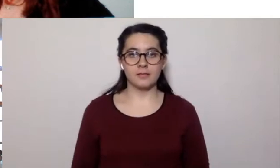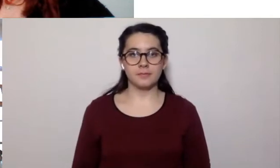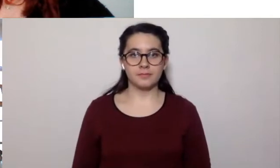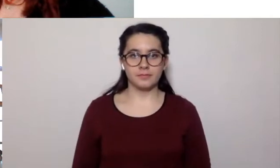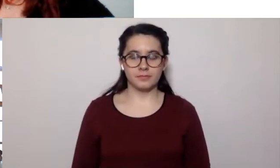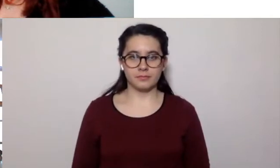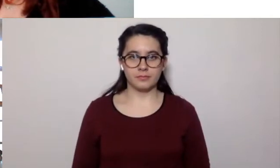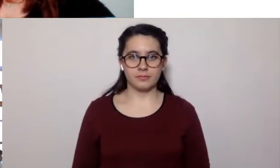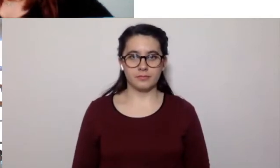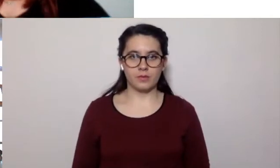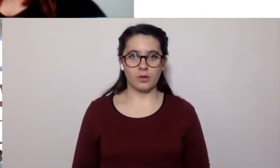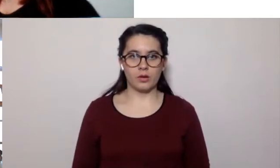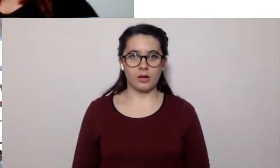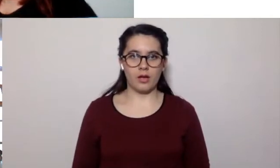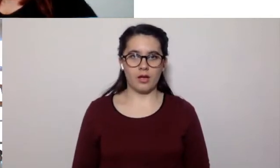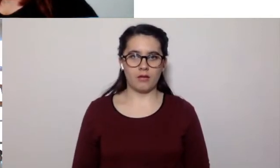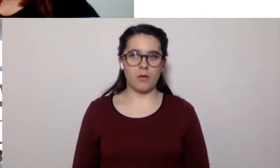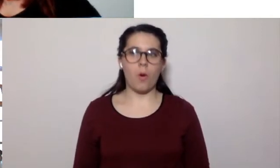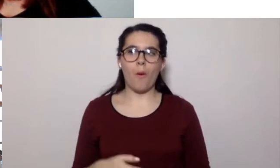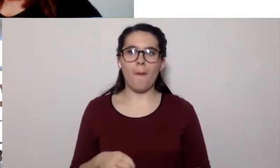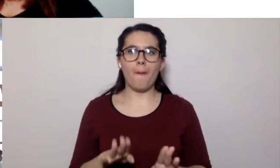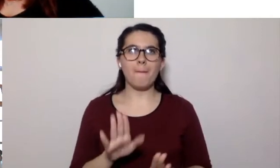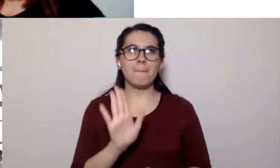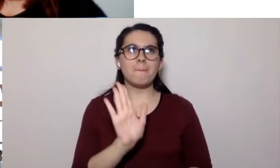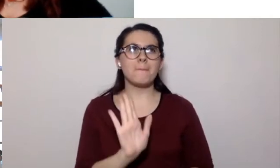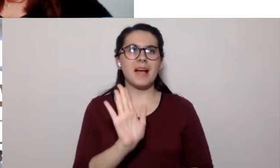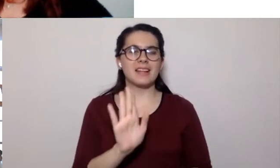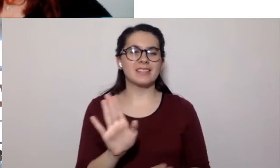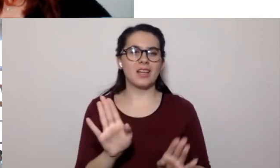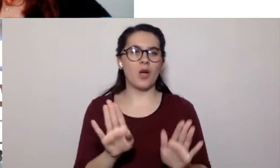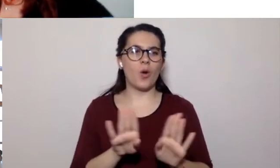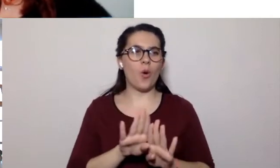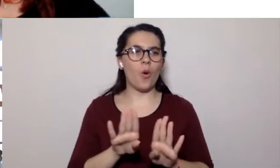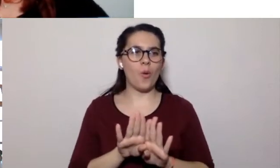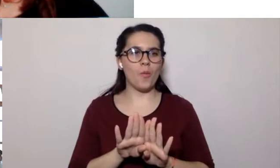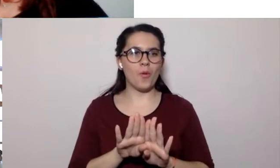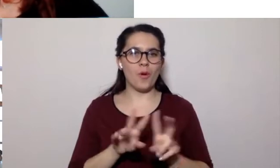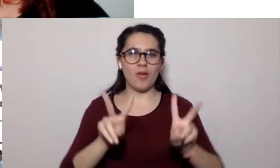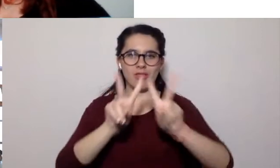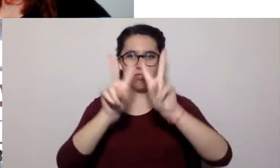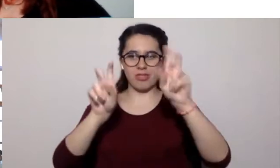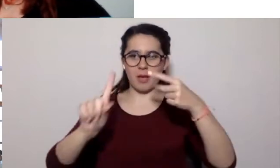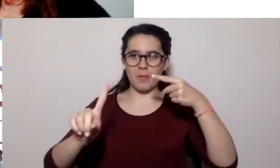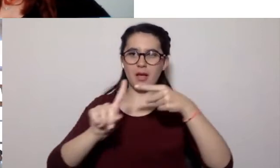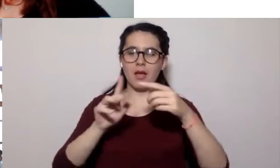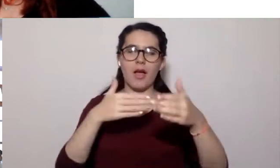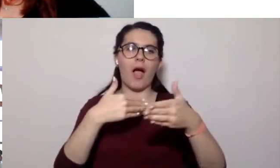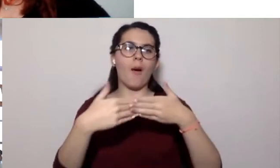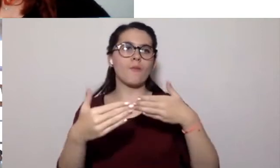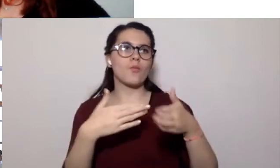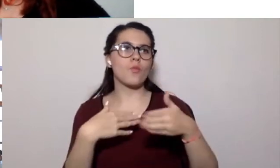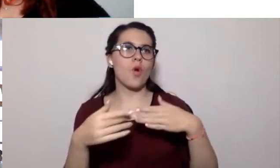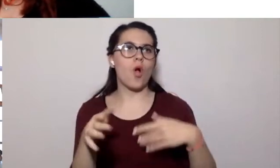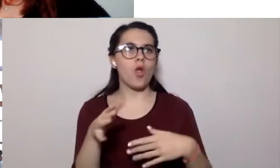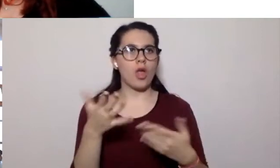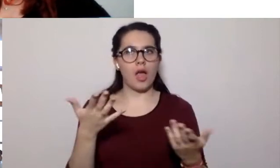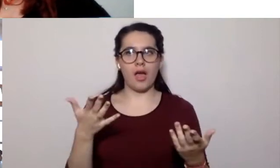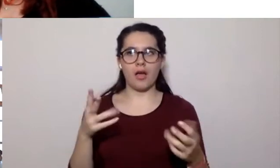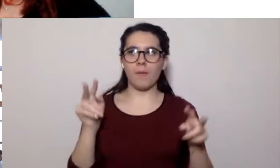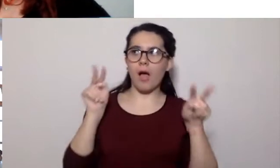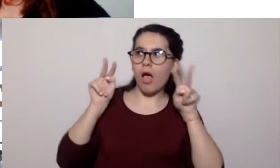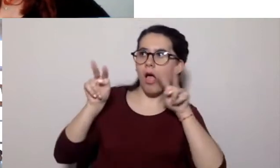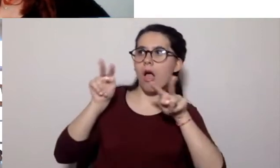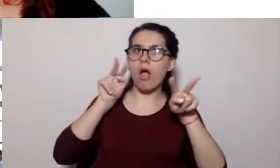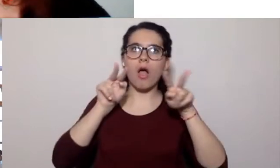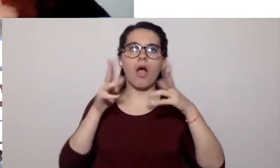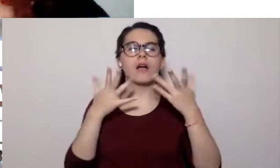ahorita está muy de moda esto, ¿no? Por todo lo de la pandemia y el COVID-19, pero... en realidad